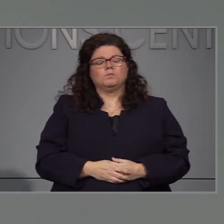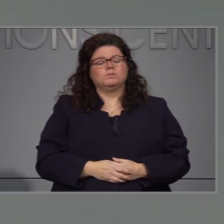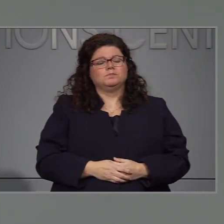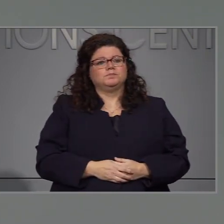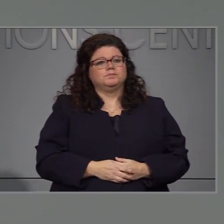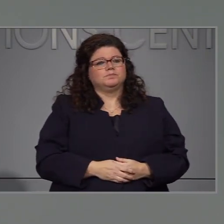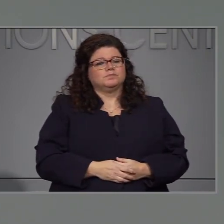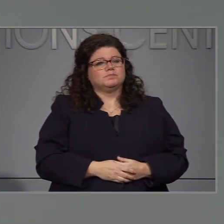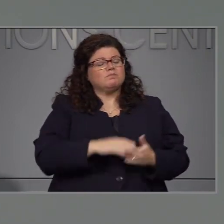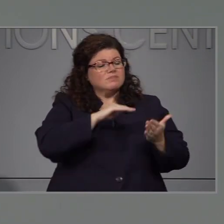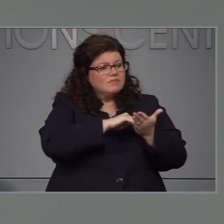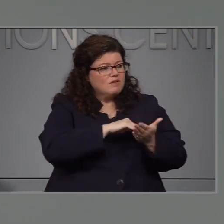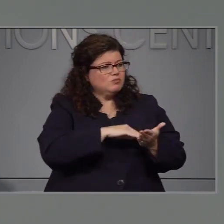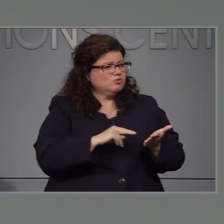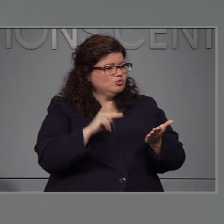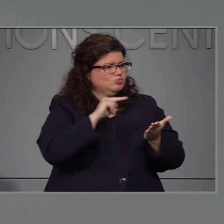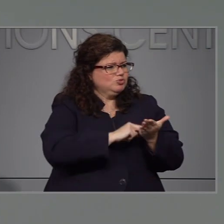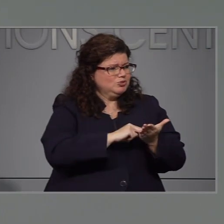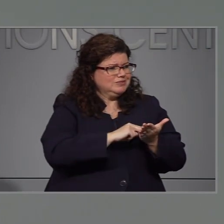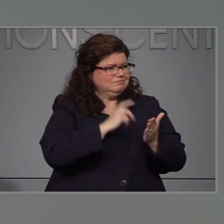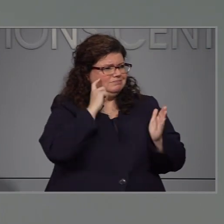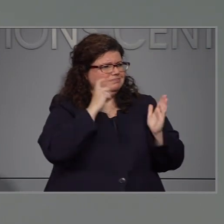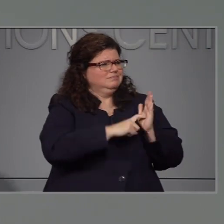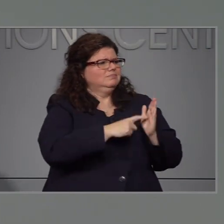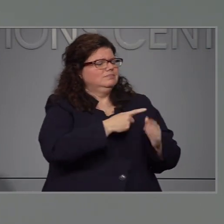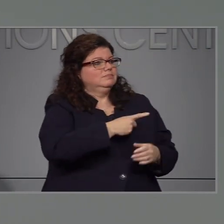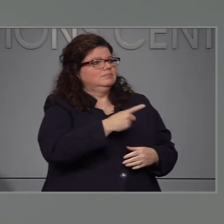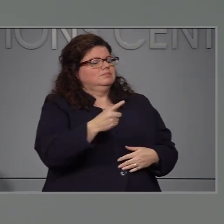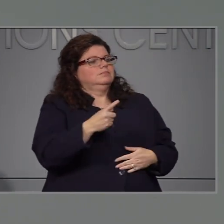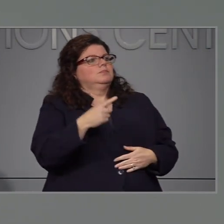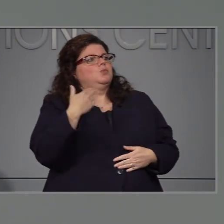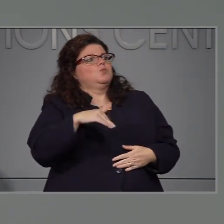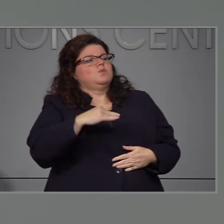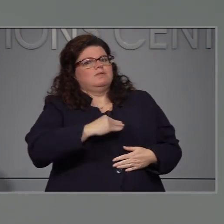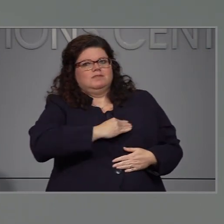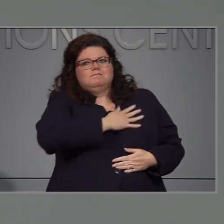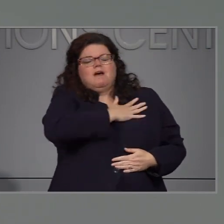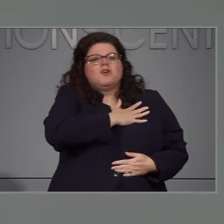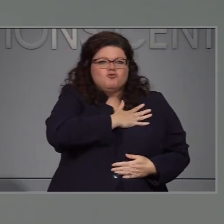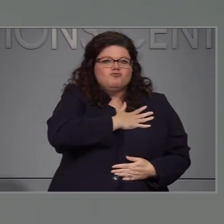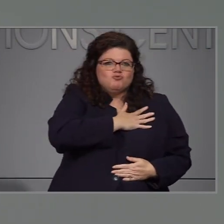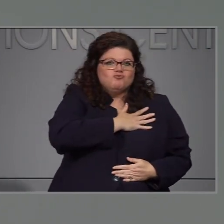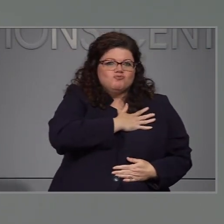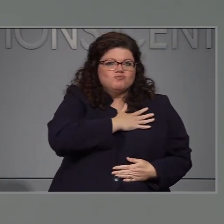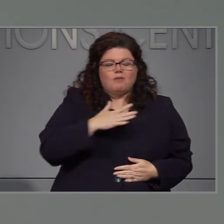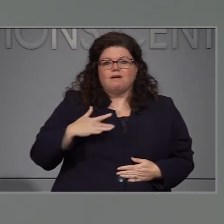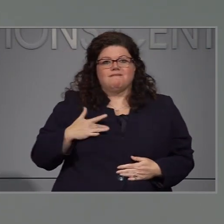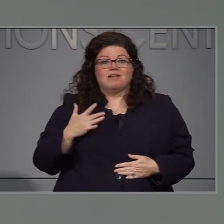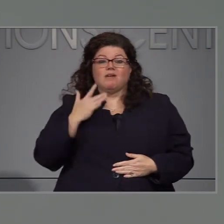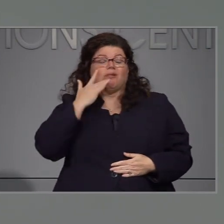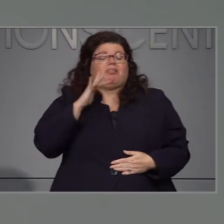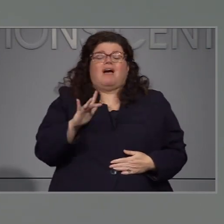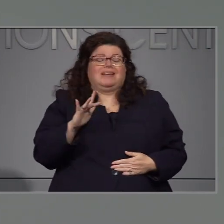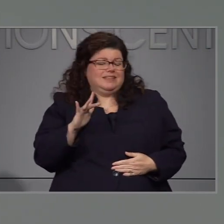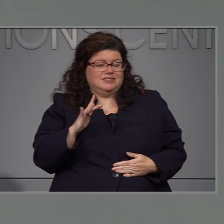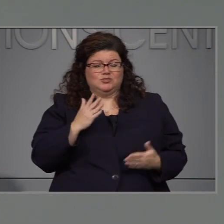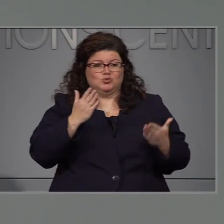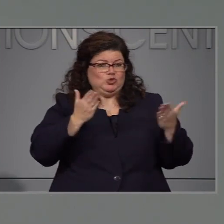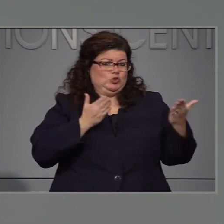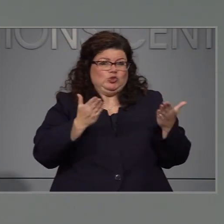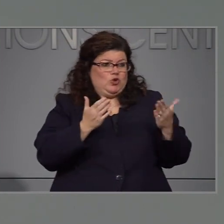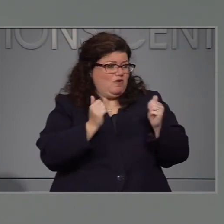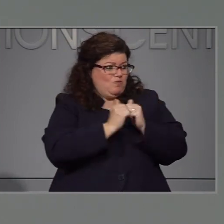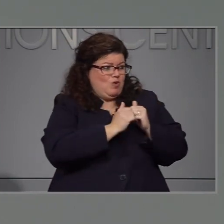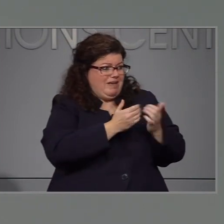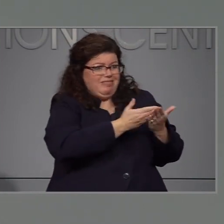los trabajadores de salud han respondido esta llamada y en estos momentos tan difíciles. Es verdaderamente un